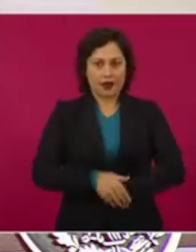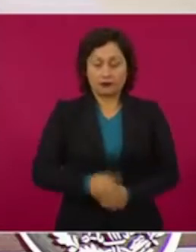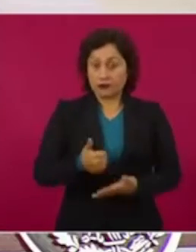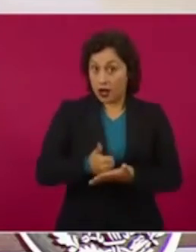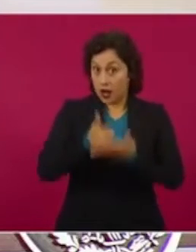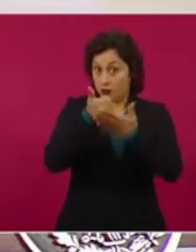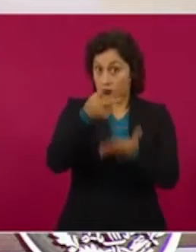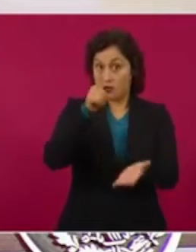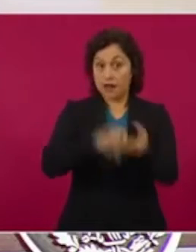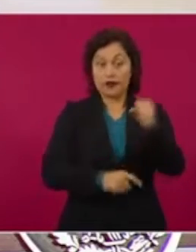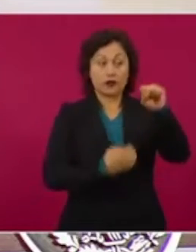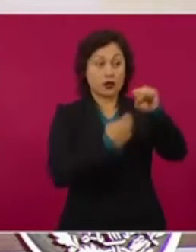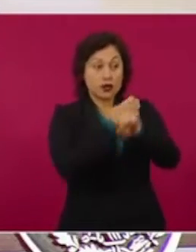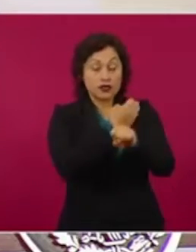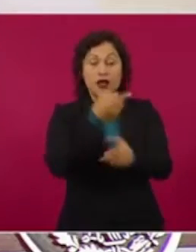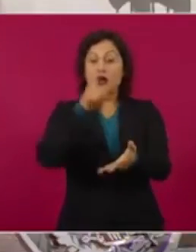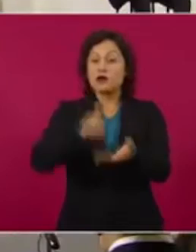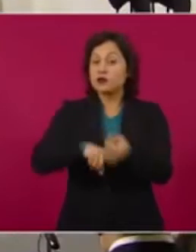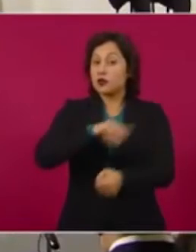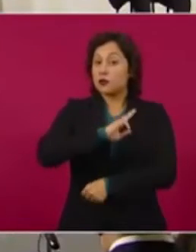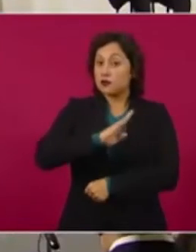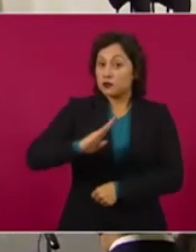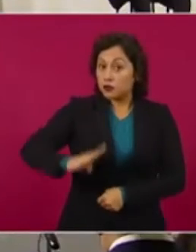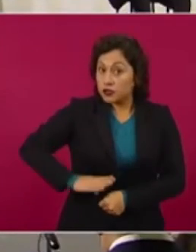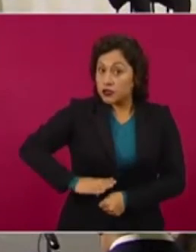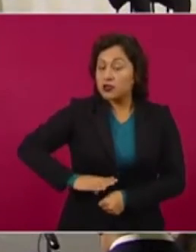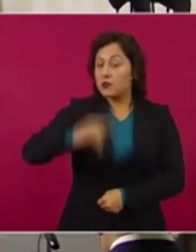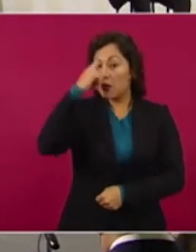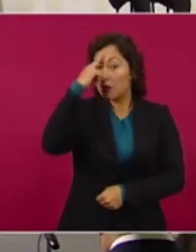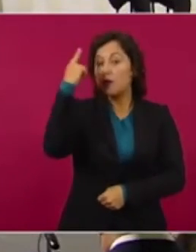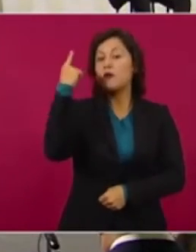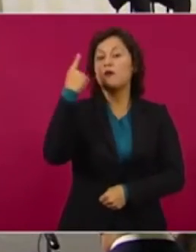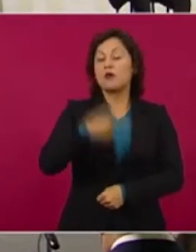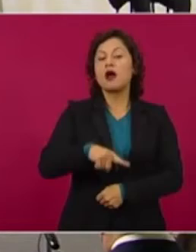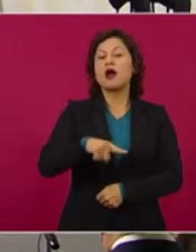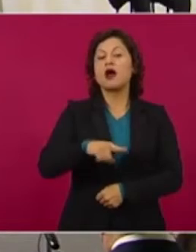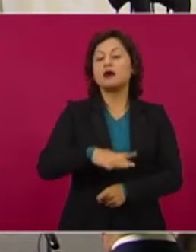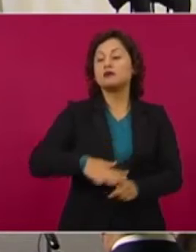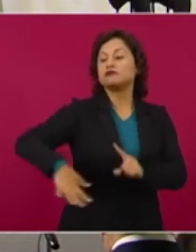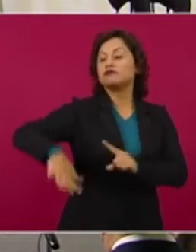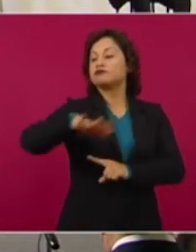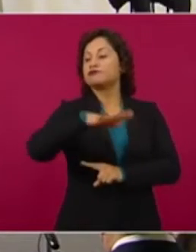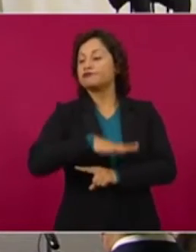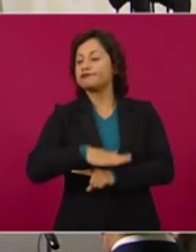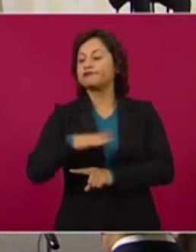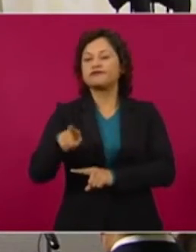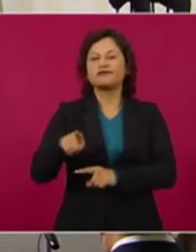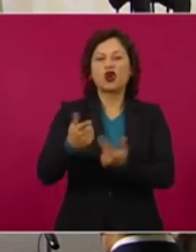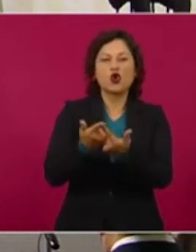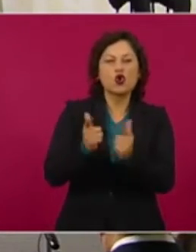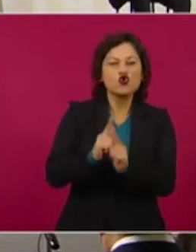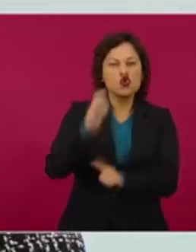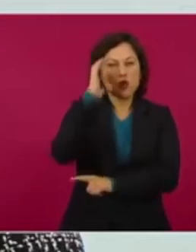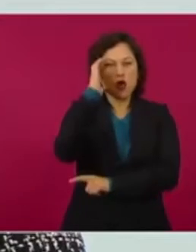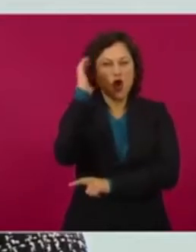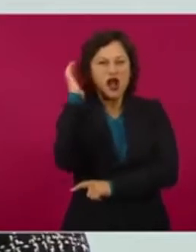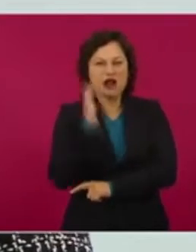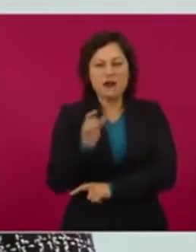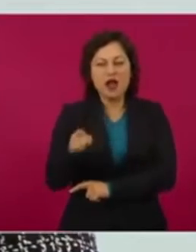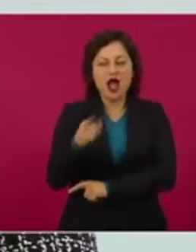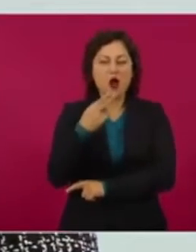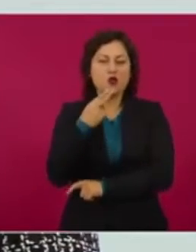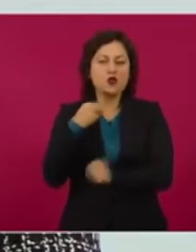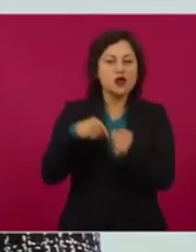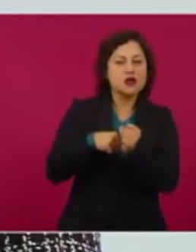entidades federativas porque se evitará que estos vehículos sean usados por bandas criminales y de forma